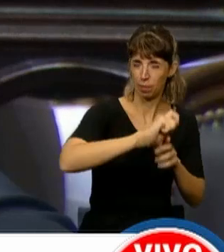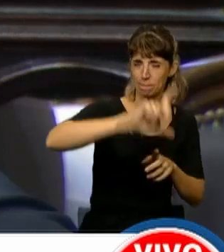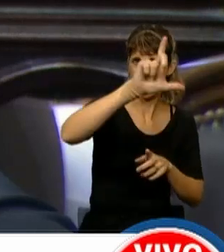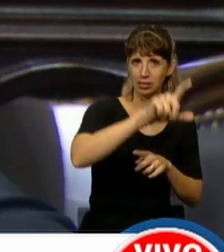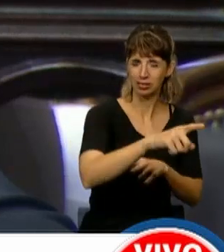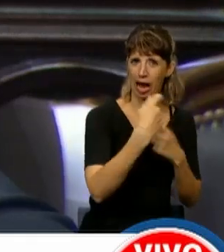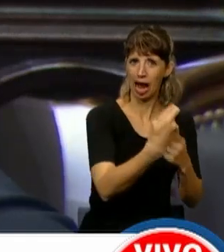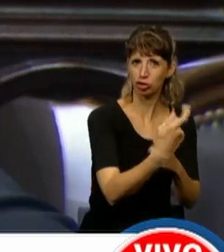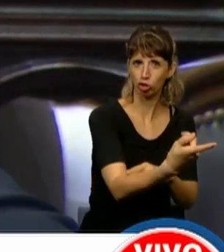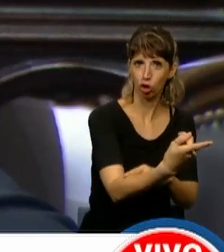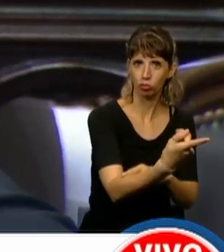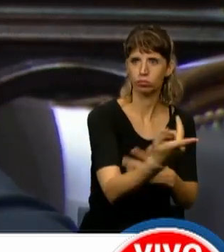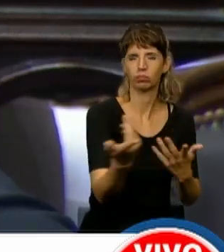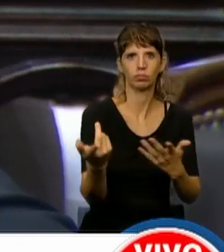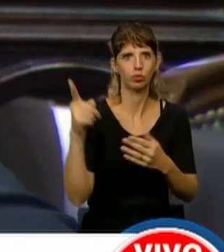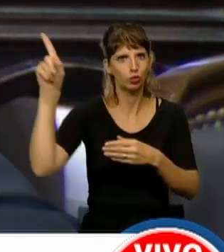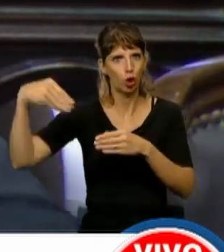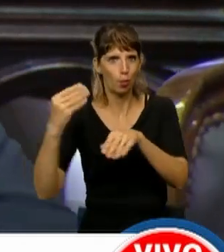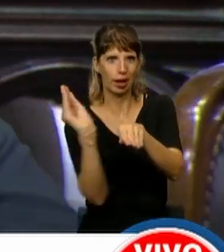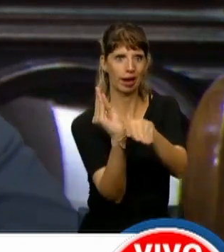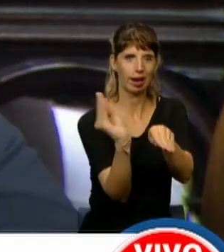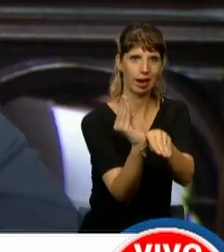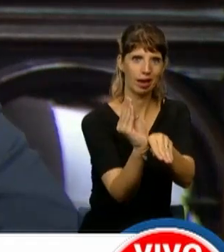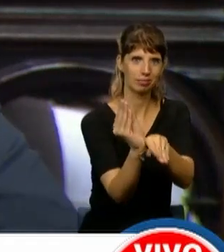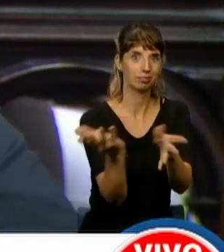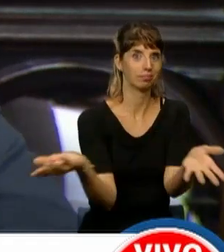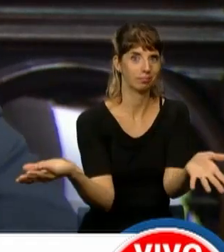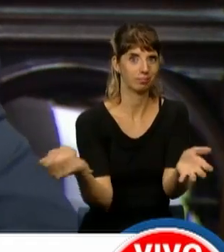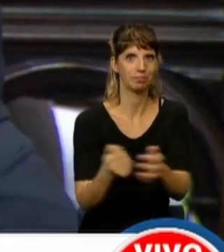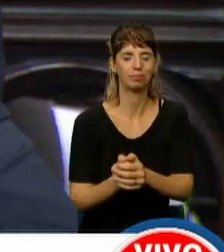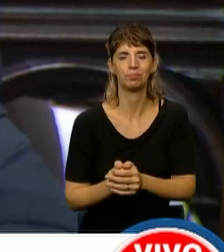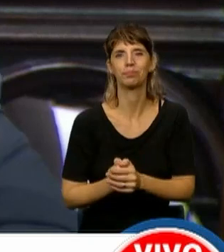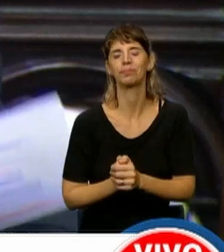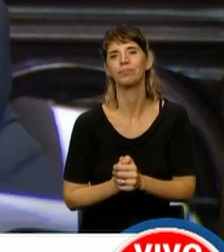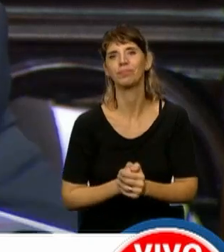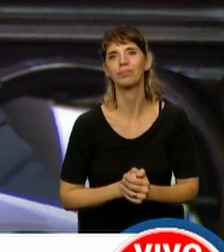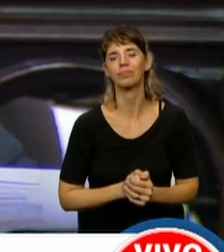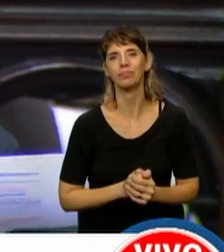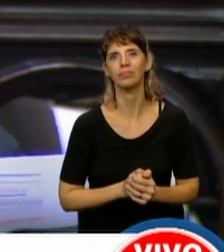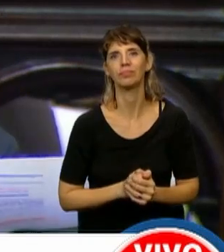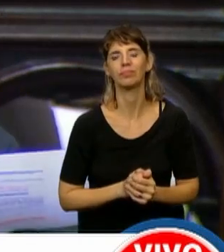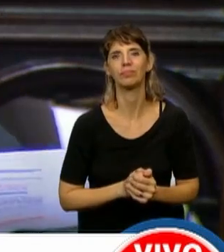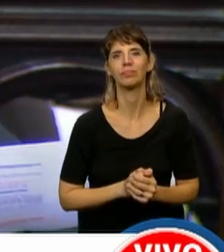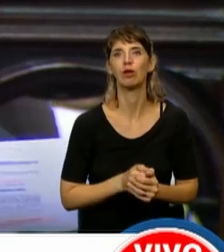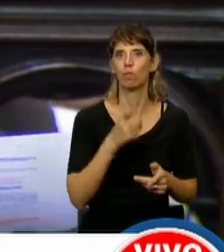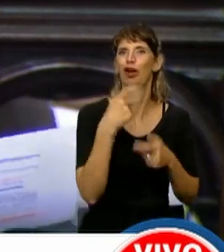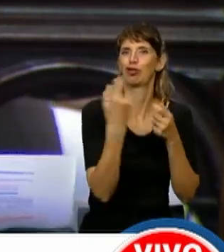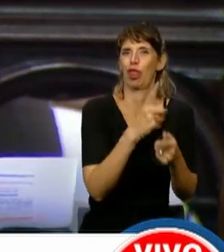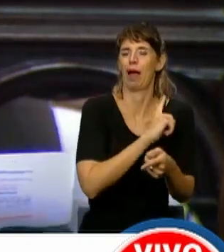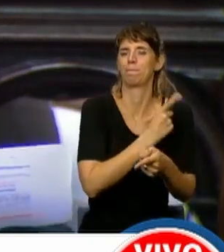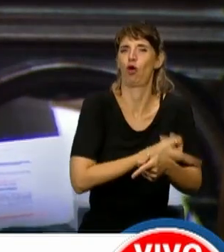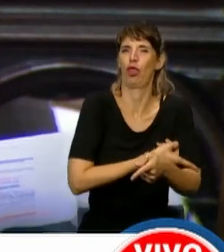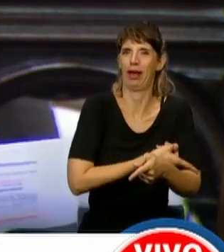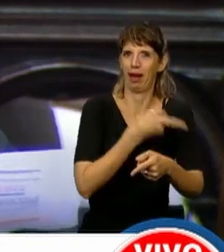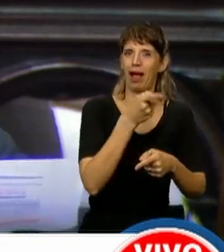millones de pesos y de algún lado lo tiene que sacar. Luego, entre los más importantes, ya